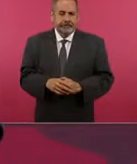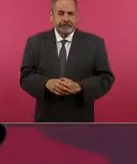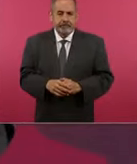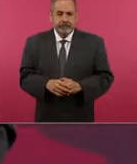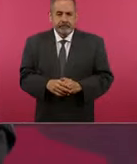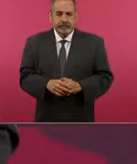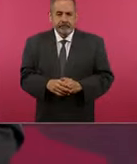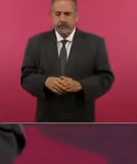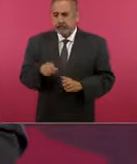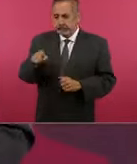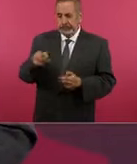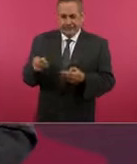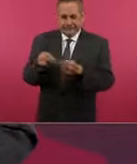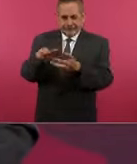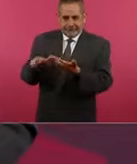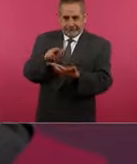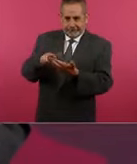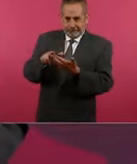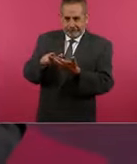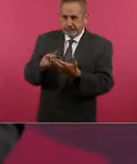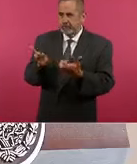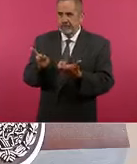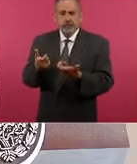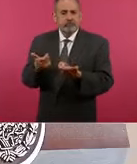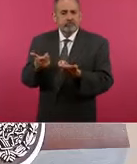fortalece el mercado regional.